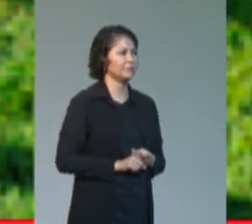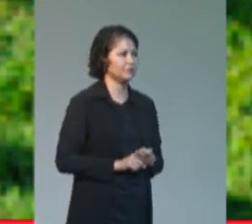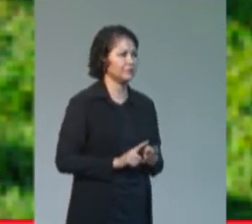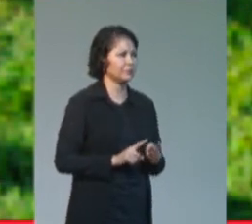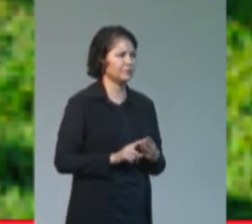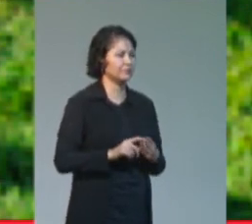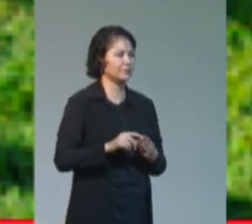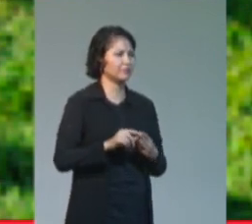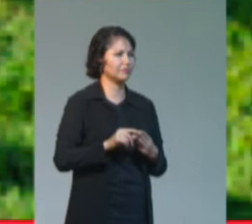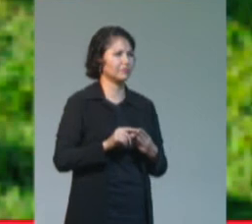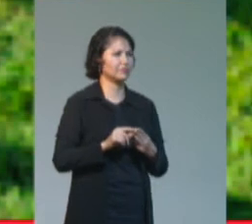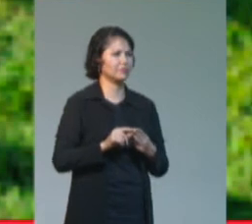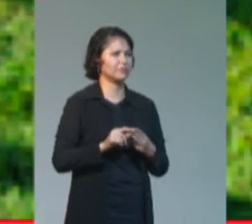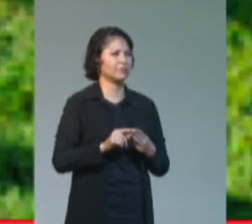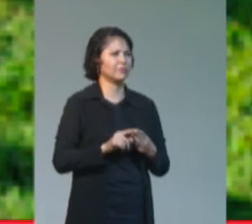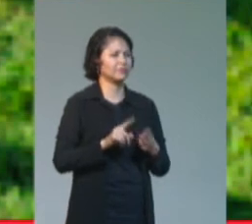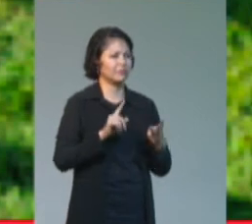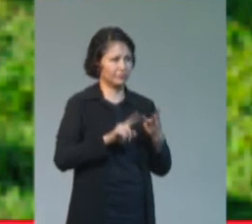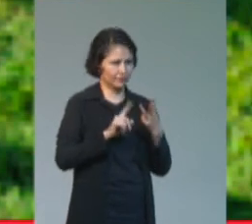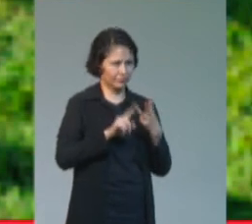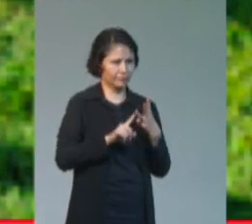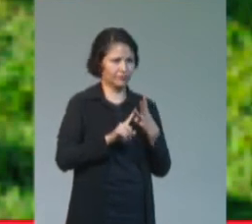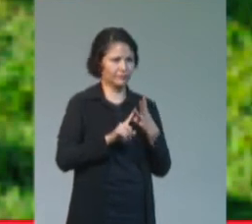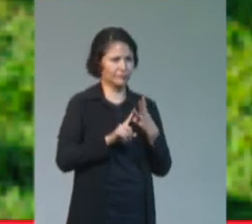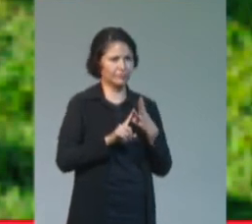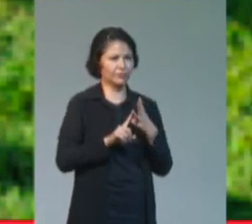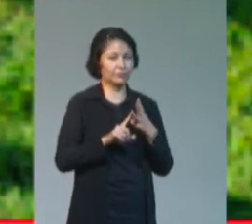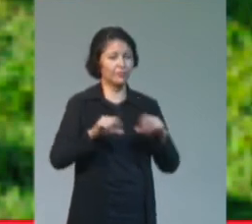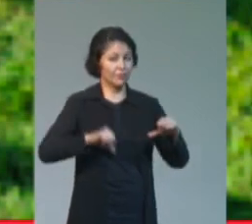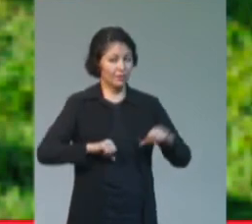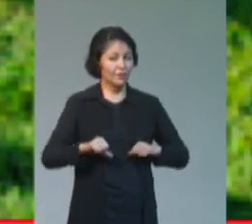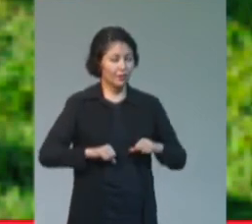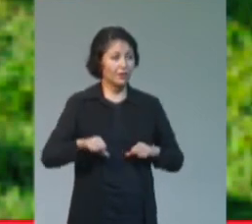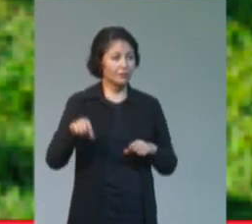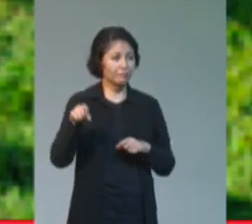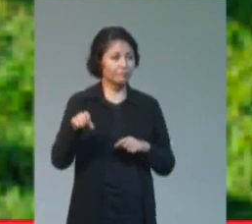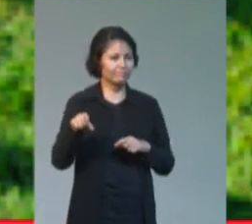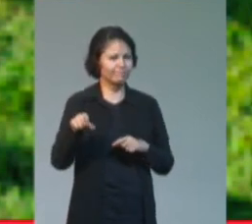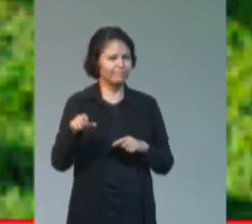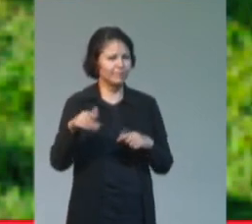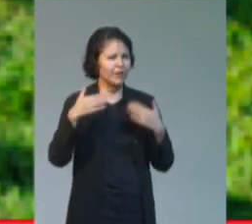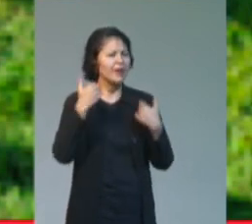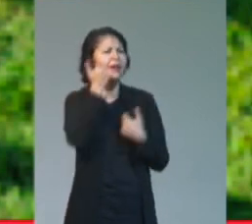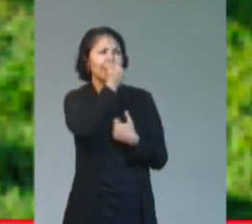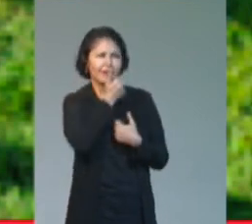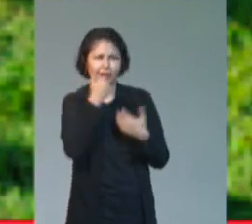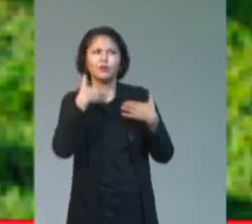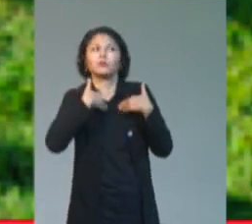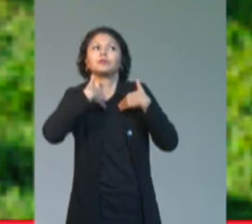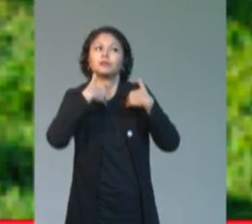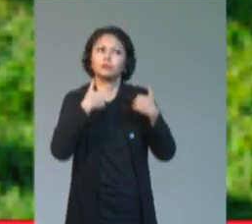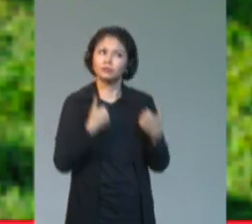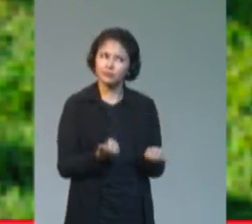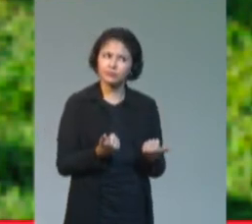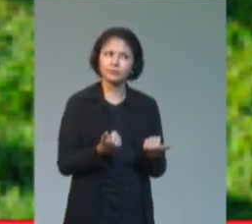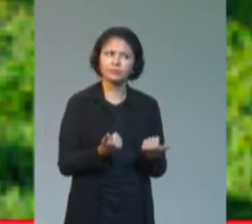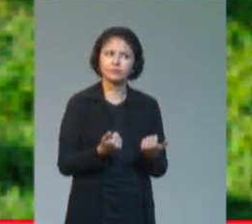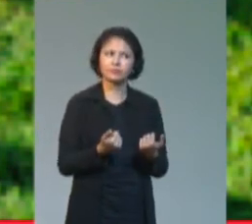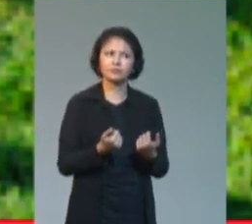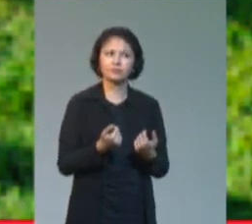esas competencias y con esas capacidades otras que sean actividades que tengan sentido para el estudiante no por fuerza